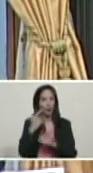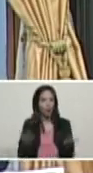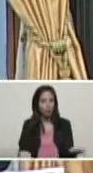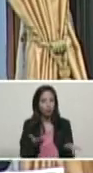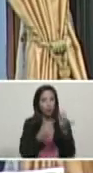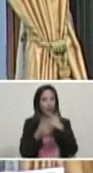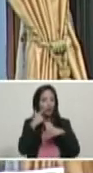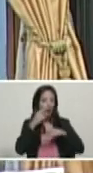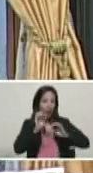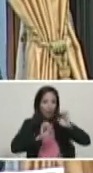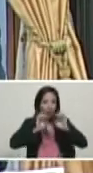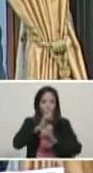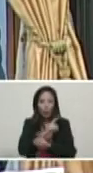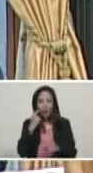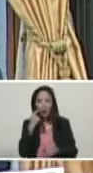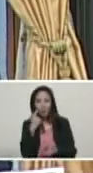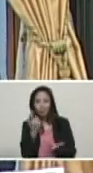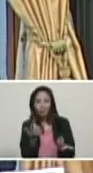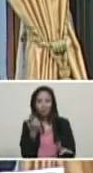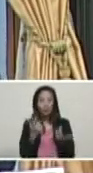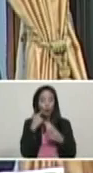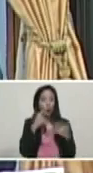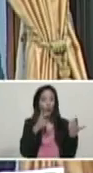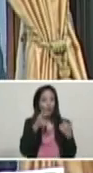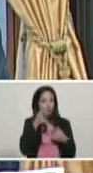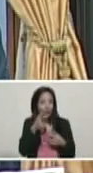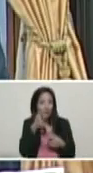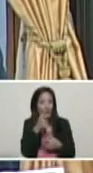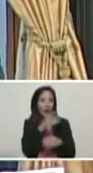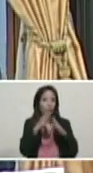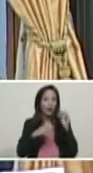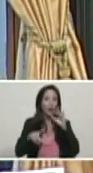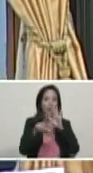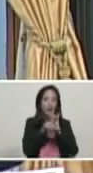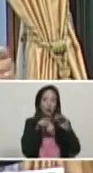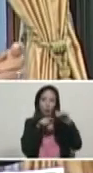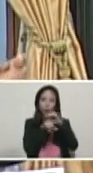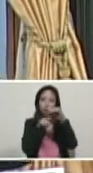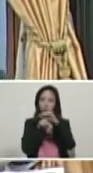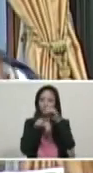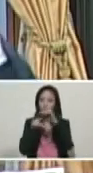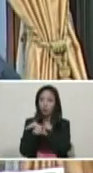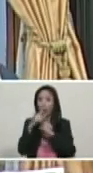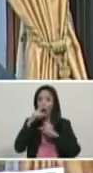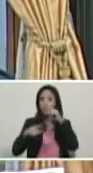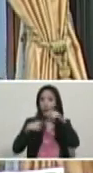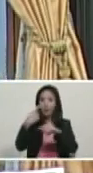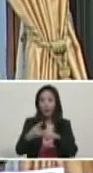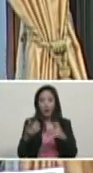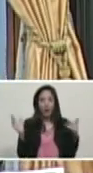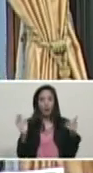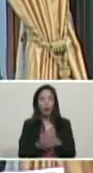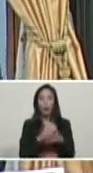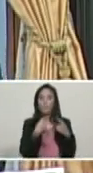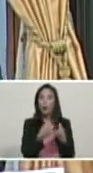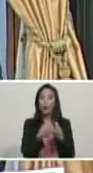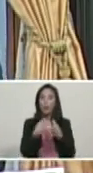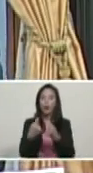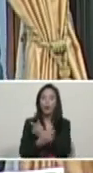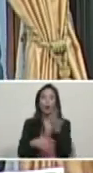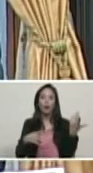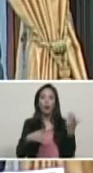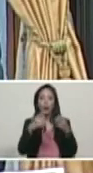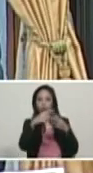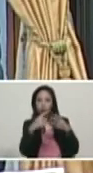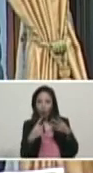para perfeccionar las leyes, para perfeccionar las instituciones y a partir de mañana habrá nuevos precios acordados que el